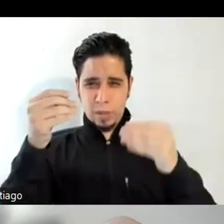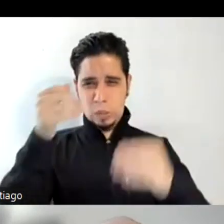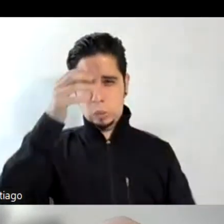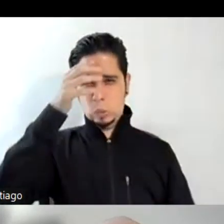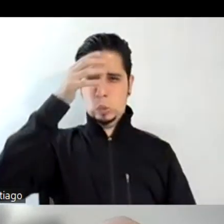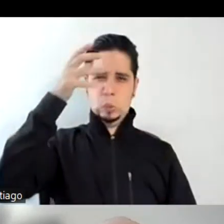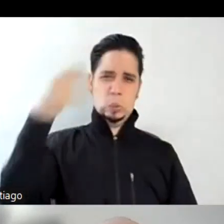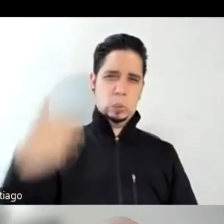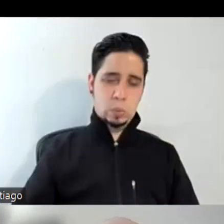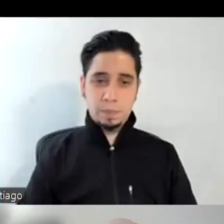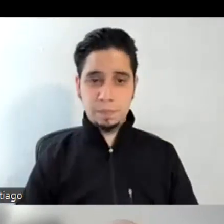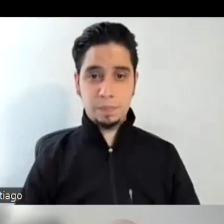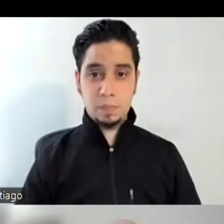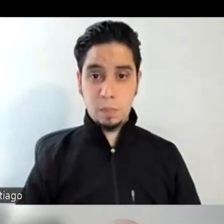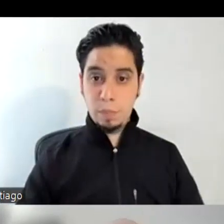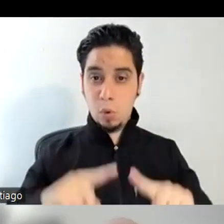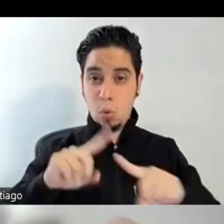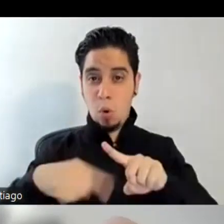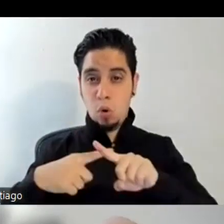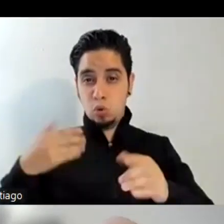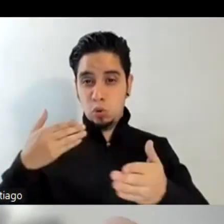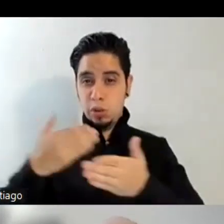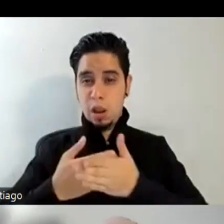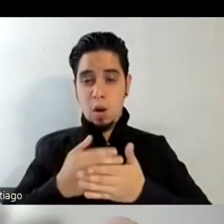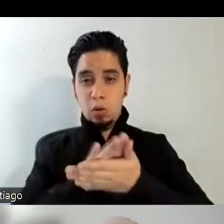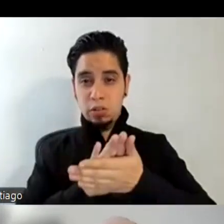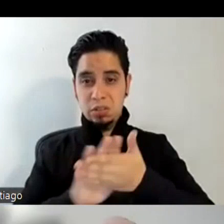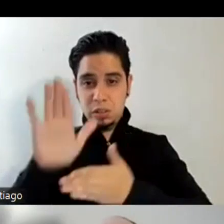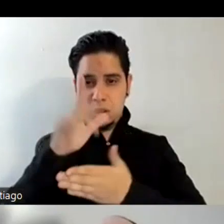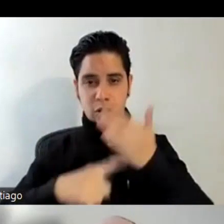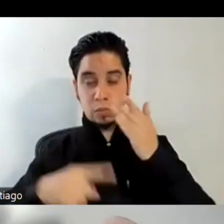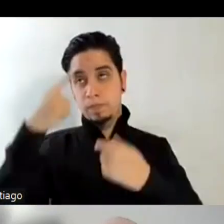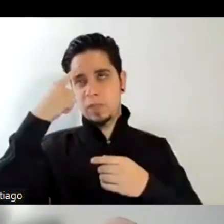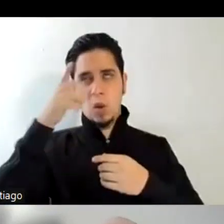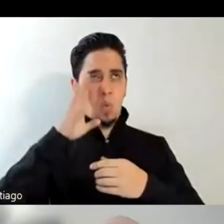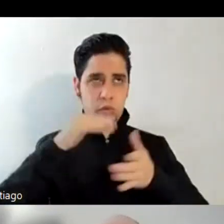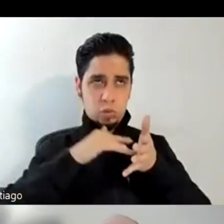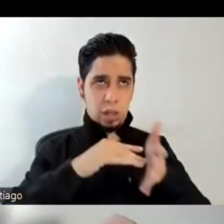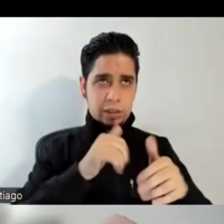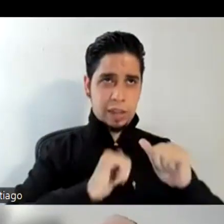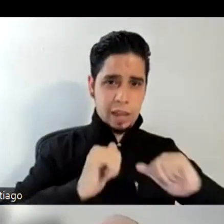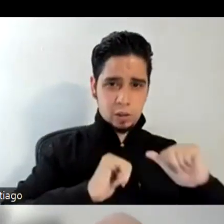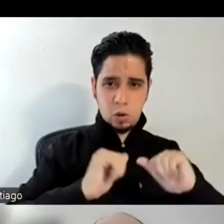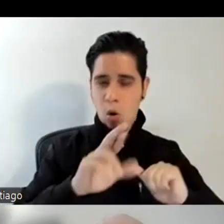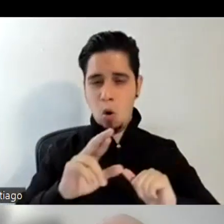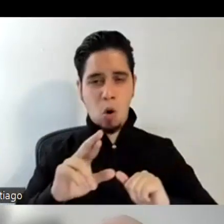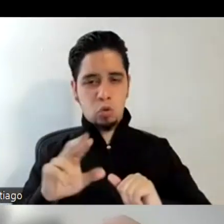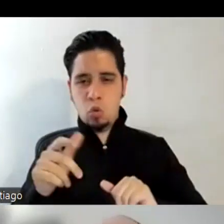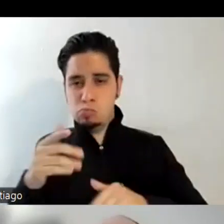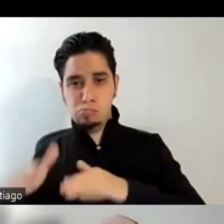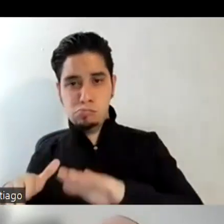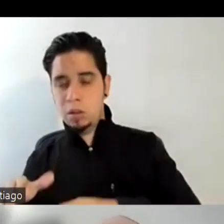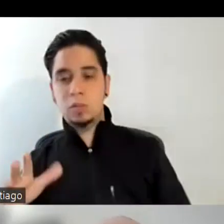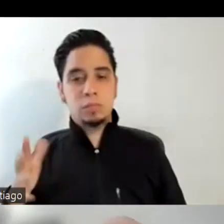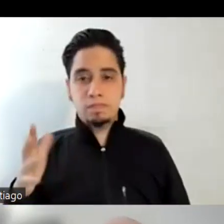o sea, cuando tú llegas, por ejemplo, a la universidad, ¿qué piensas? O sea, dices, ah, pues sí, voy a estudiar teatro, o tú tenías sí, otra cosa. Sí, ya yo sabía